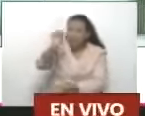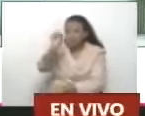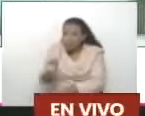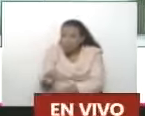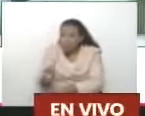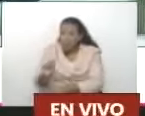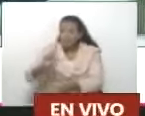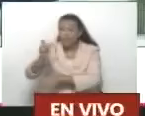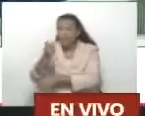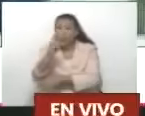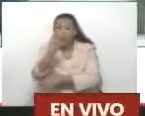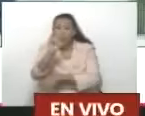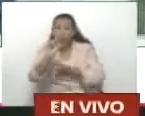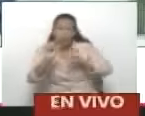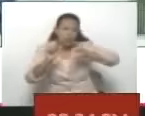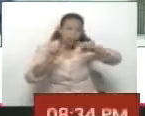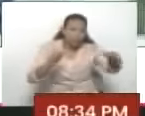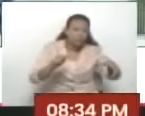del Guárico, con el Llano.